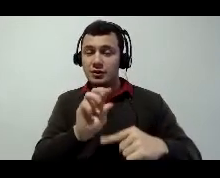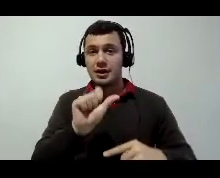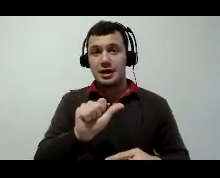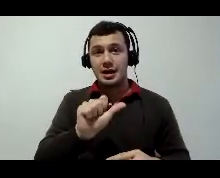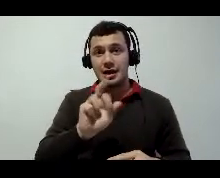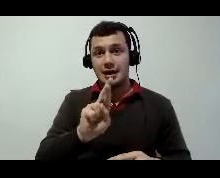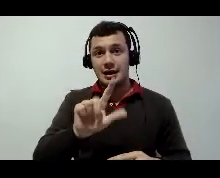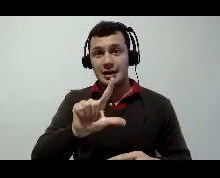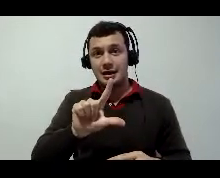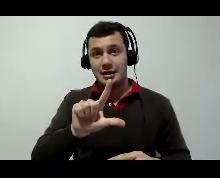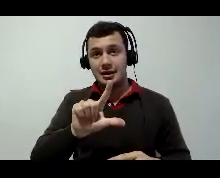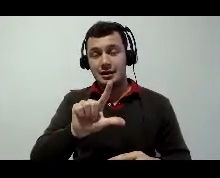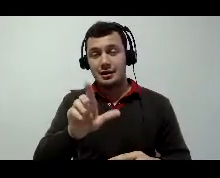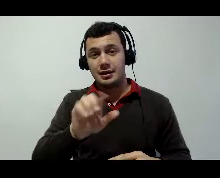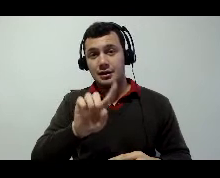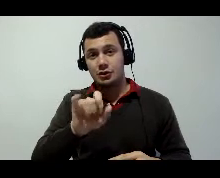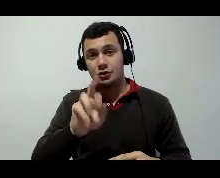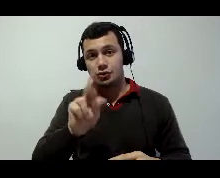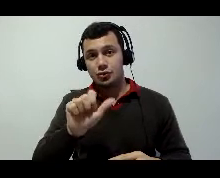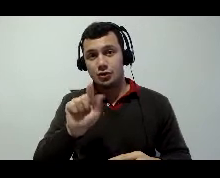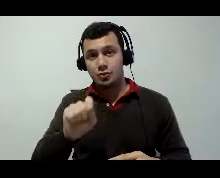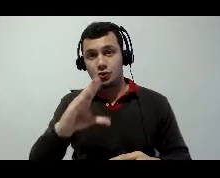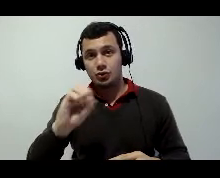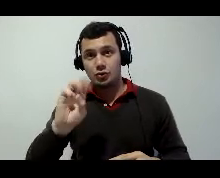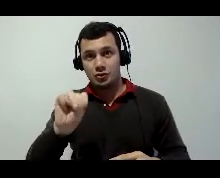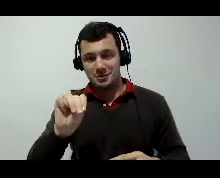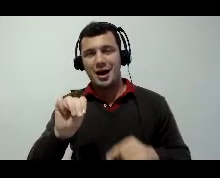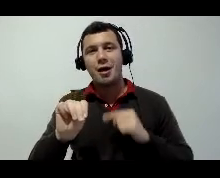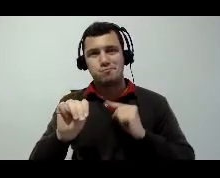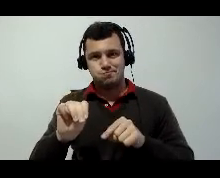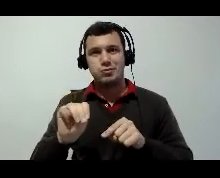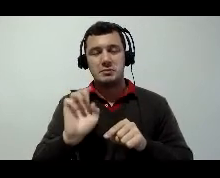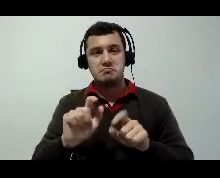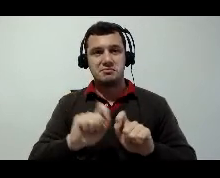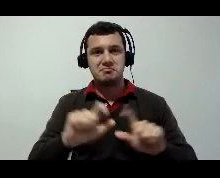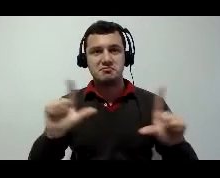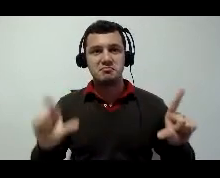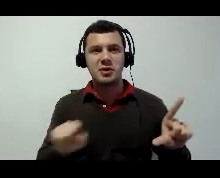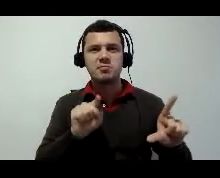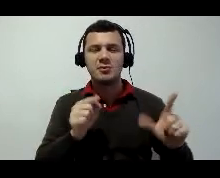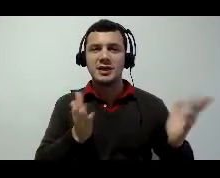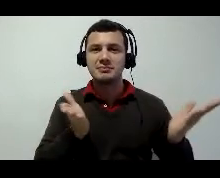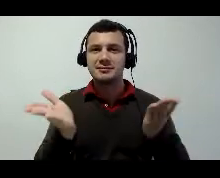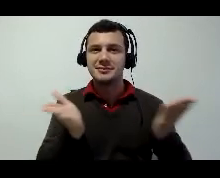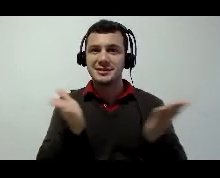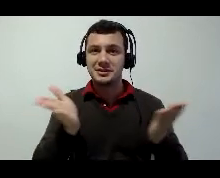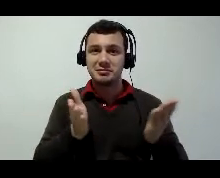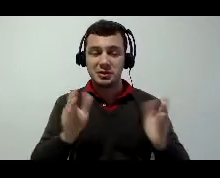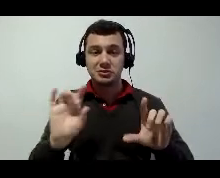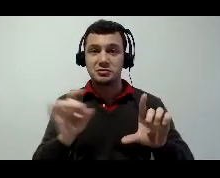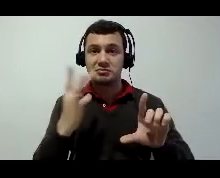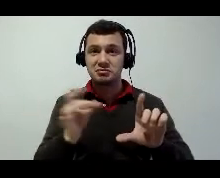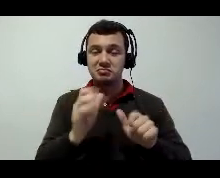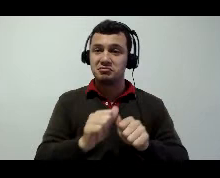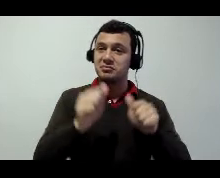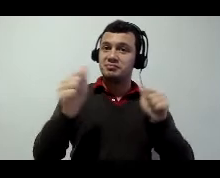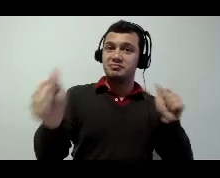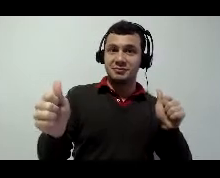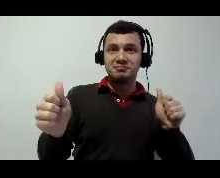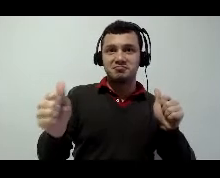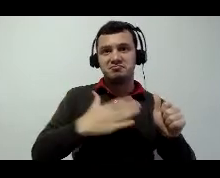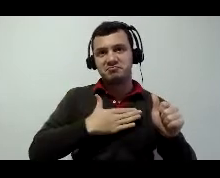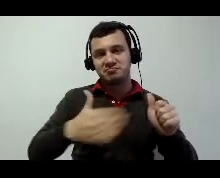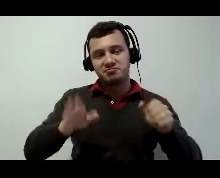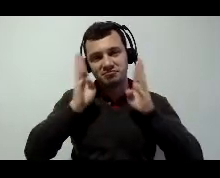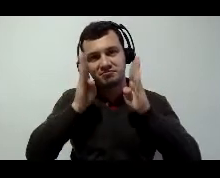www.arlsura.com, donde contamos con un protocolo preforma para gestionar la reactivación y servicios en línea, las diferentes listas de verificación por